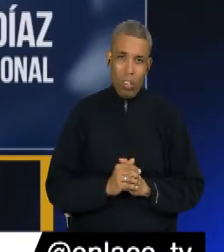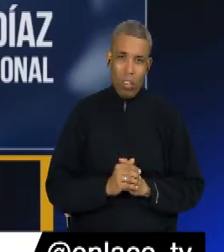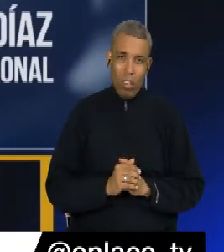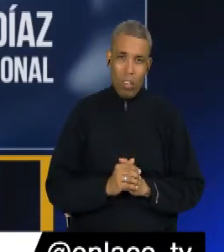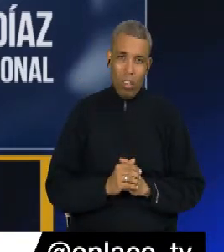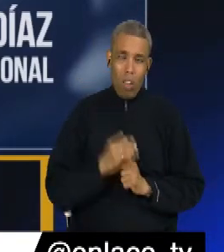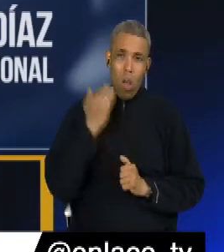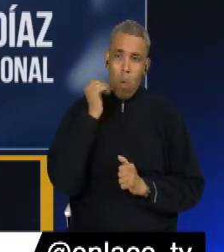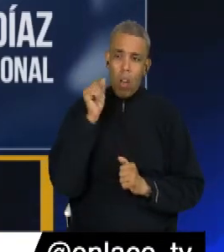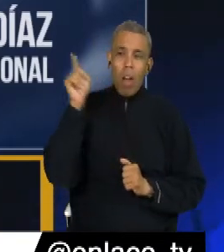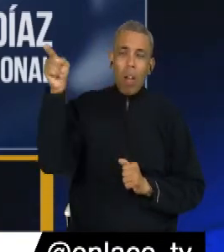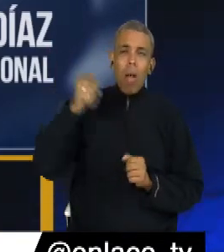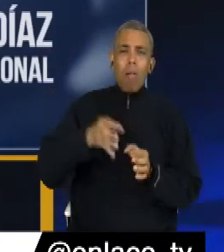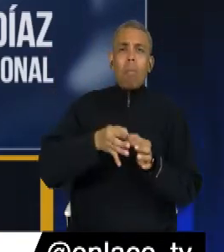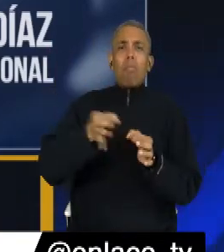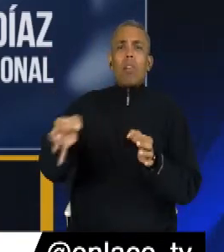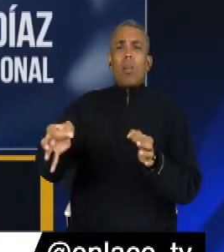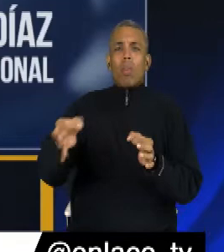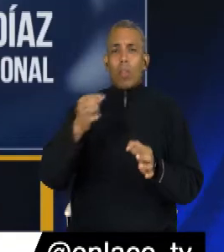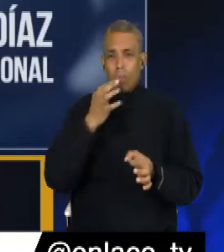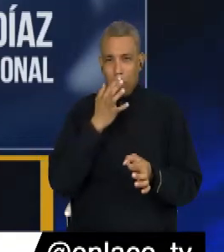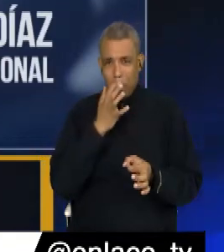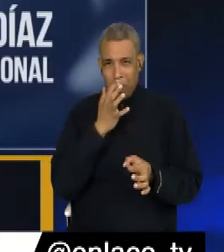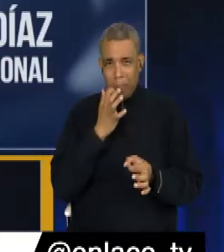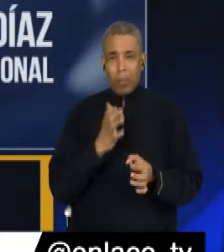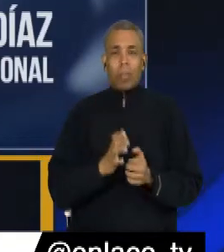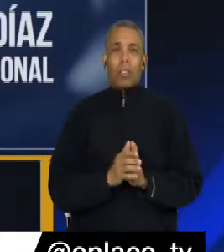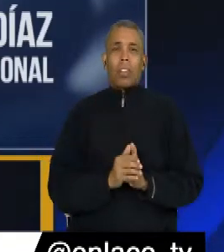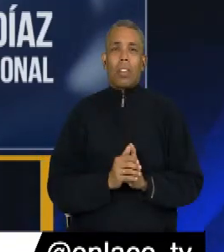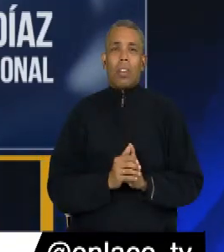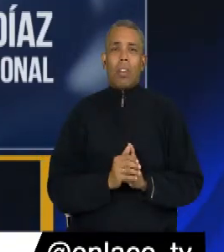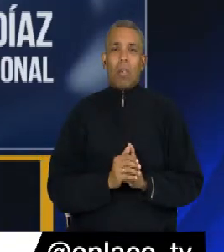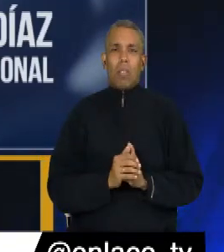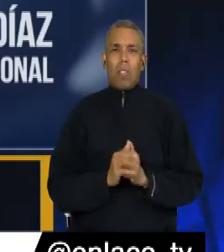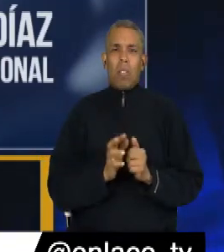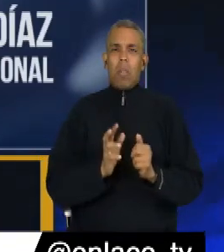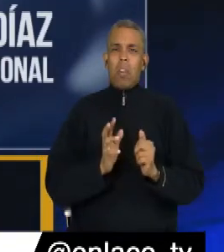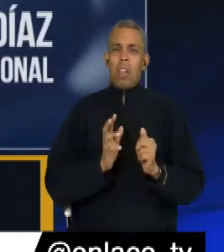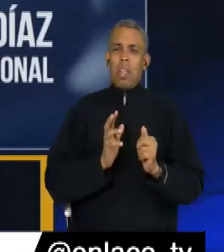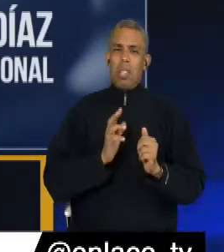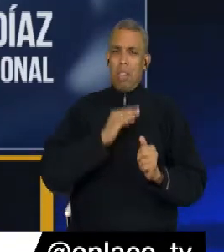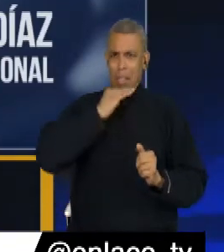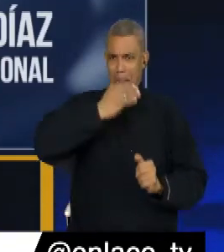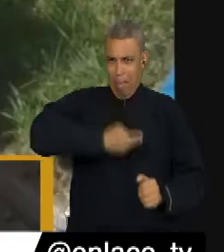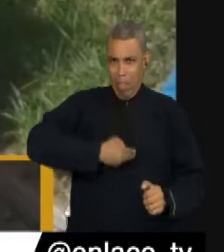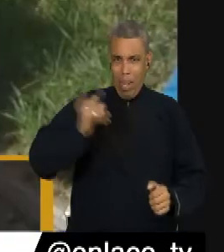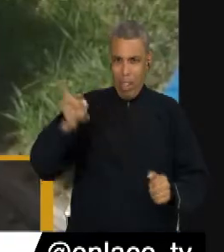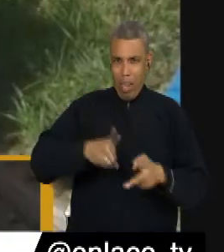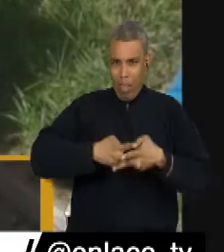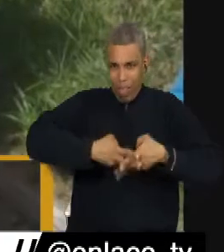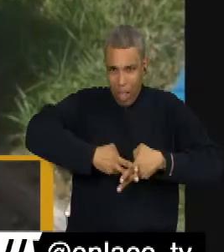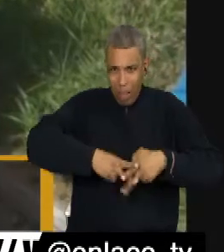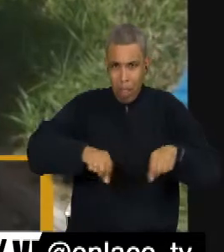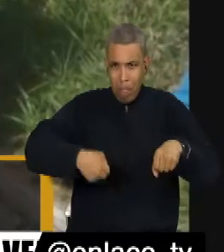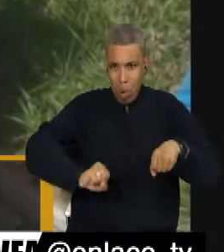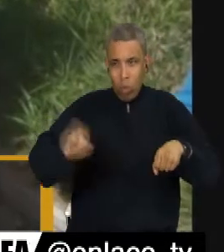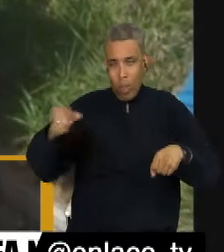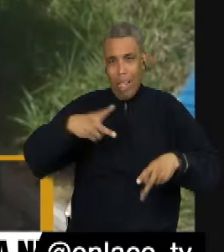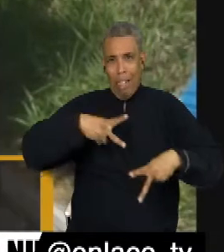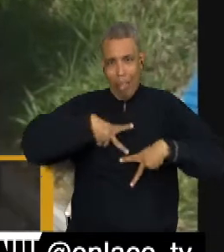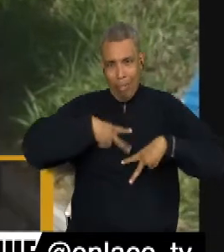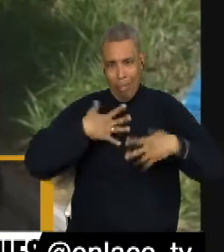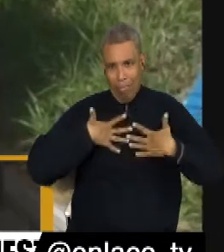de Cimitarra. Y 15 heridos que fueron trasladados a diferentes centros de salud. La policía maneja